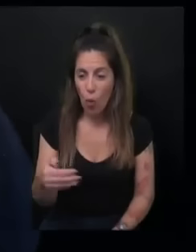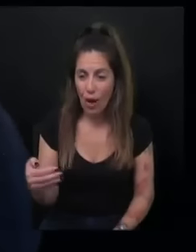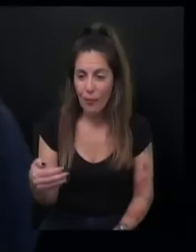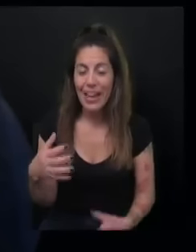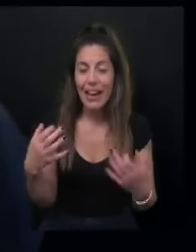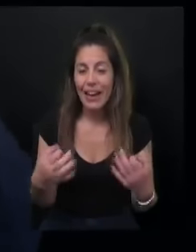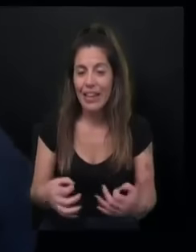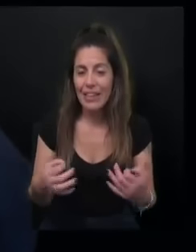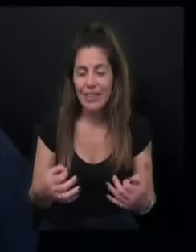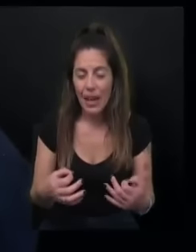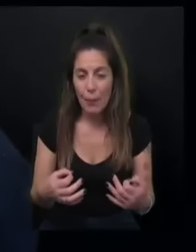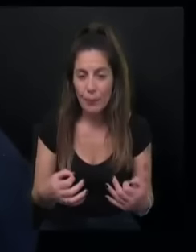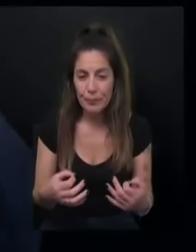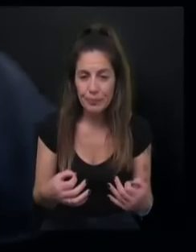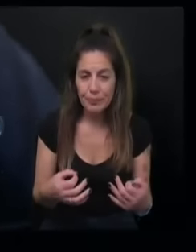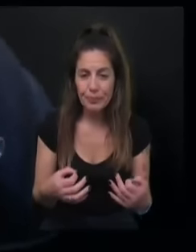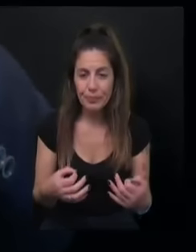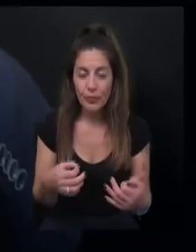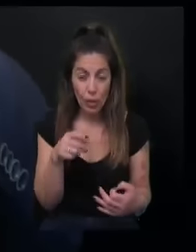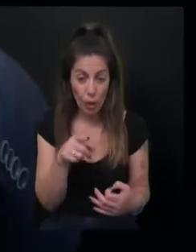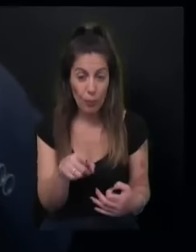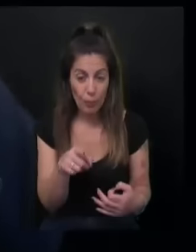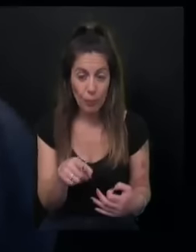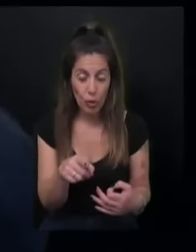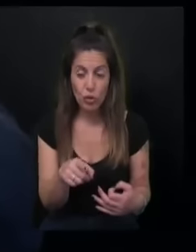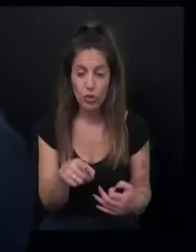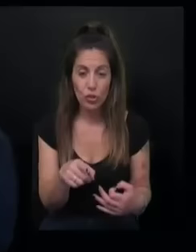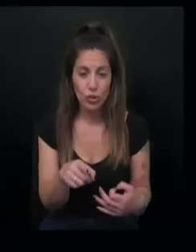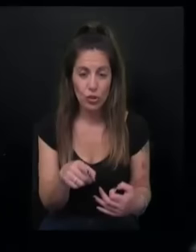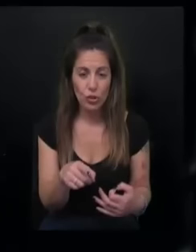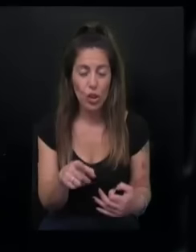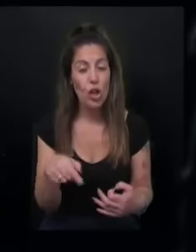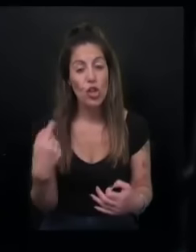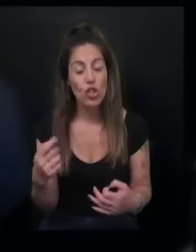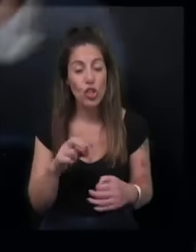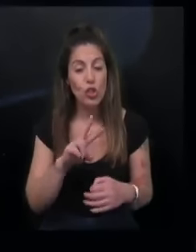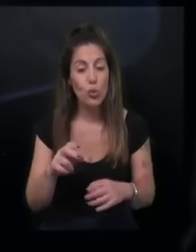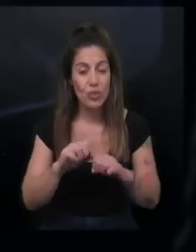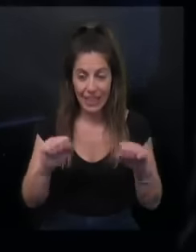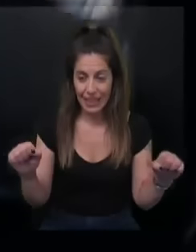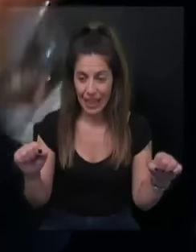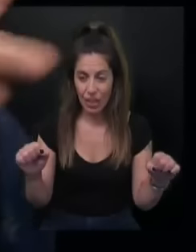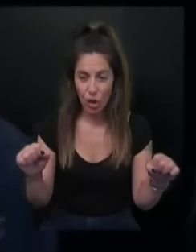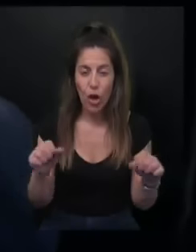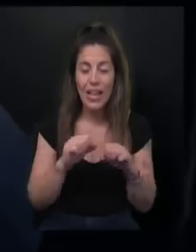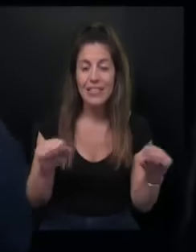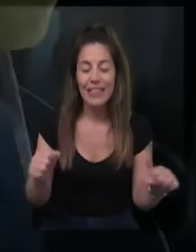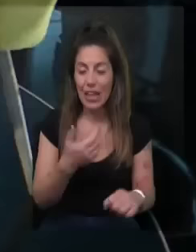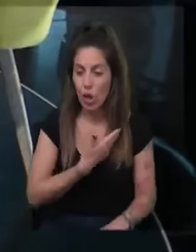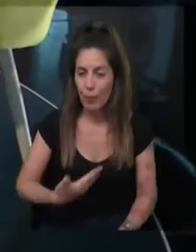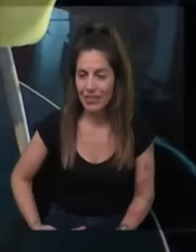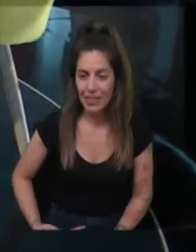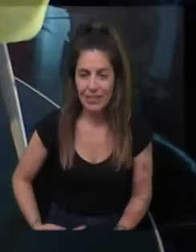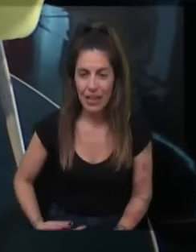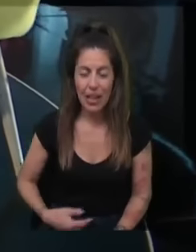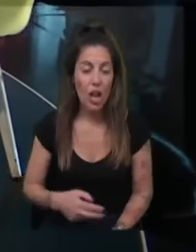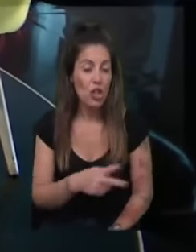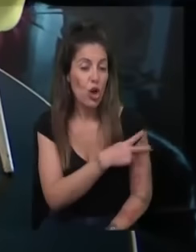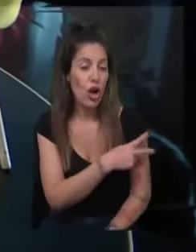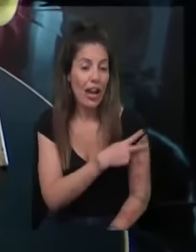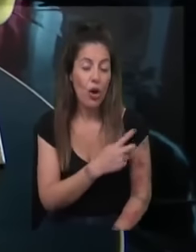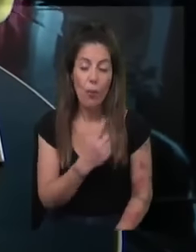realidad vos sos que son todos subsecretarios el secretario de Presidencia sea como son cargos muy